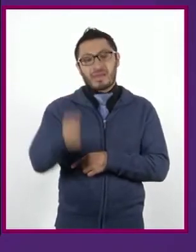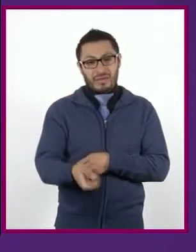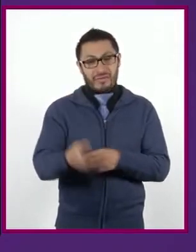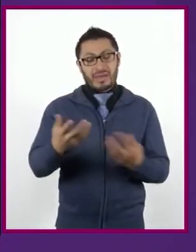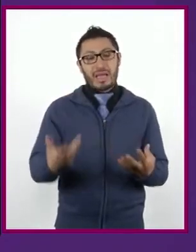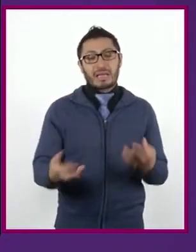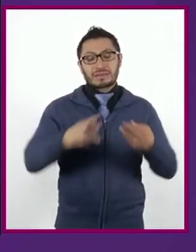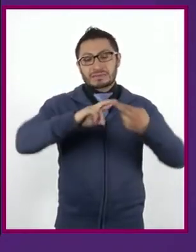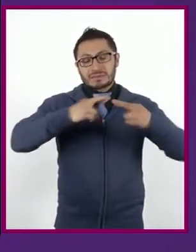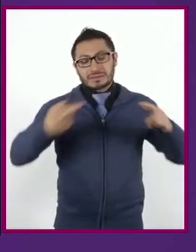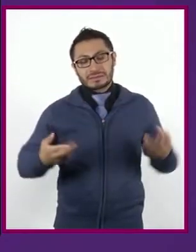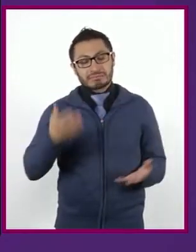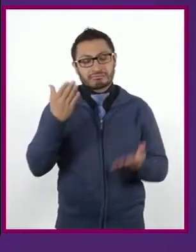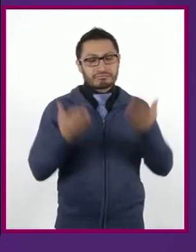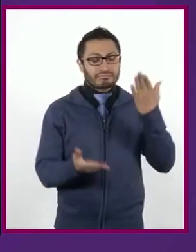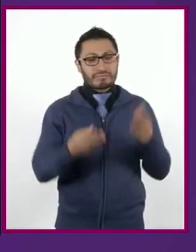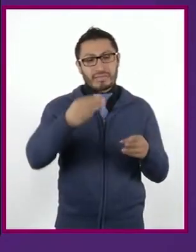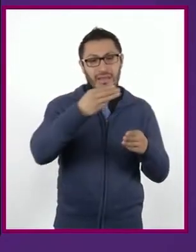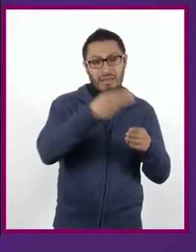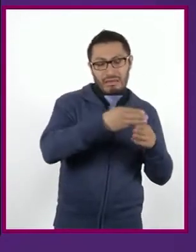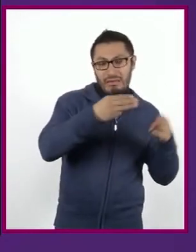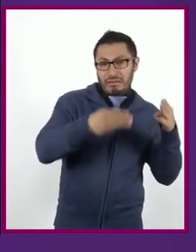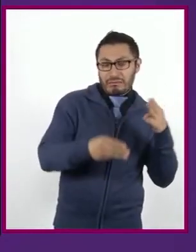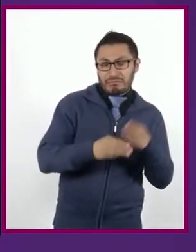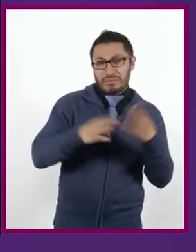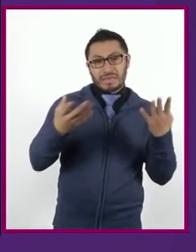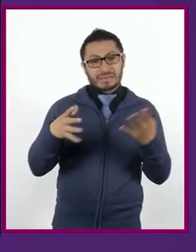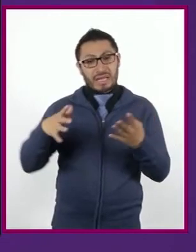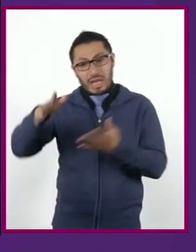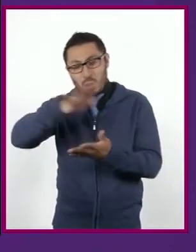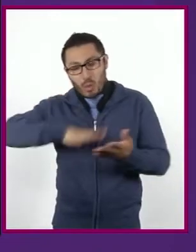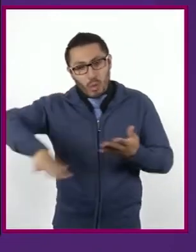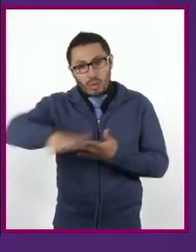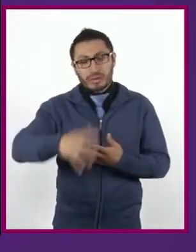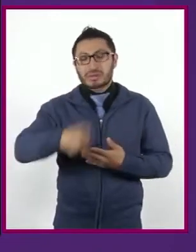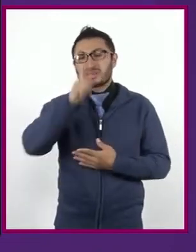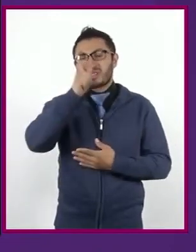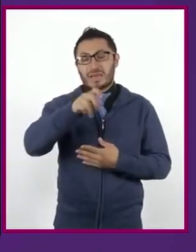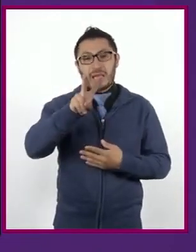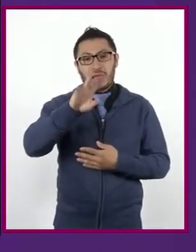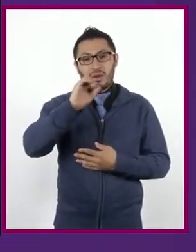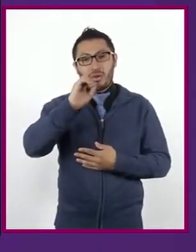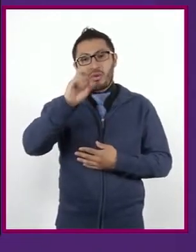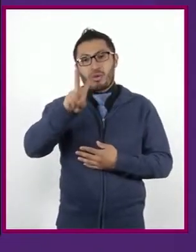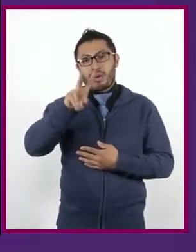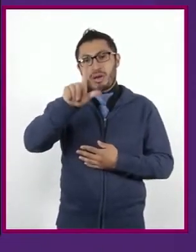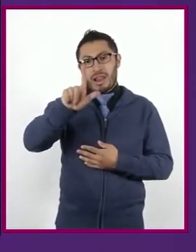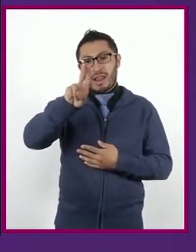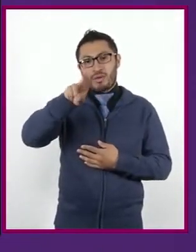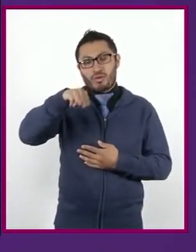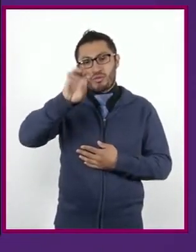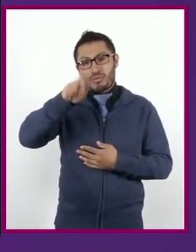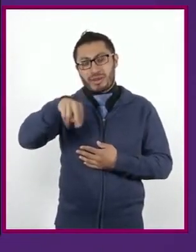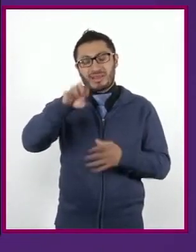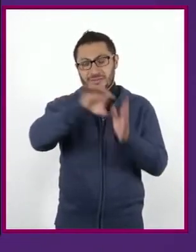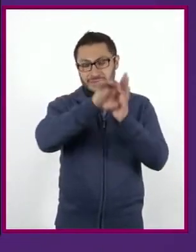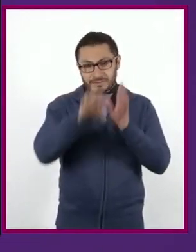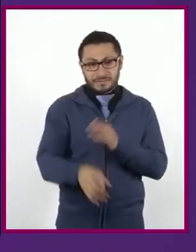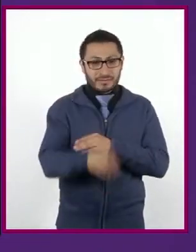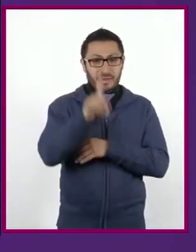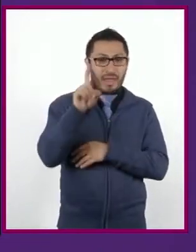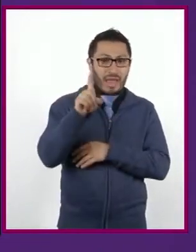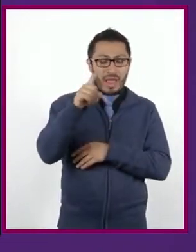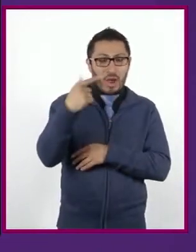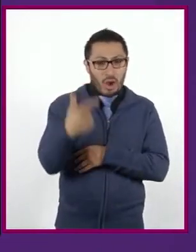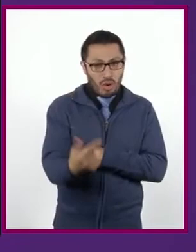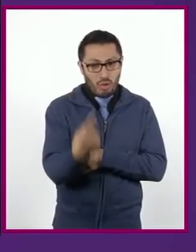la relación entre la cantidad de masa y el espacio que ocupa, es decir, su volumen. Por ejemplo, la densidad del agua es un